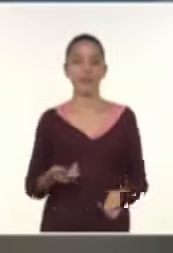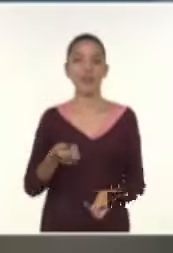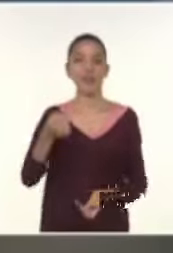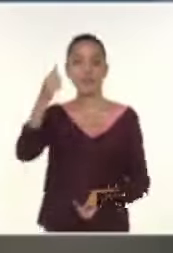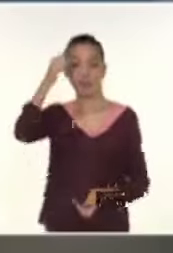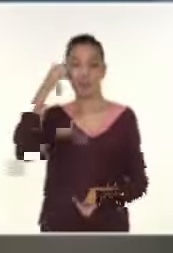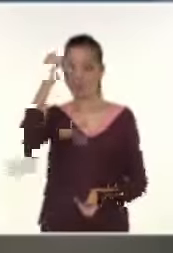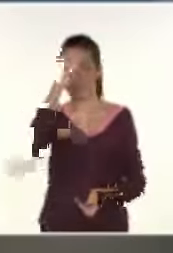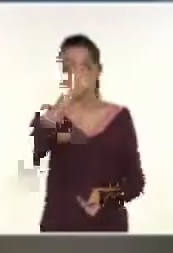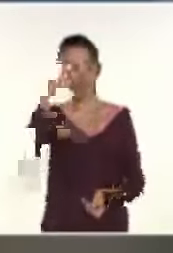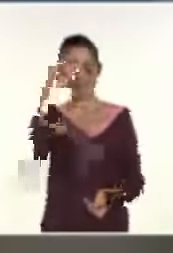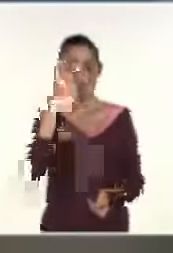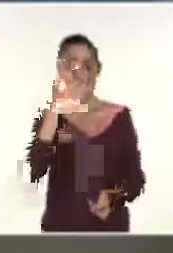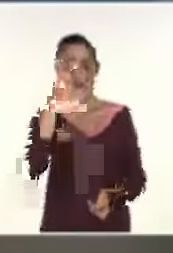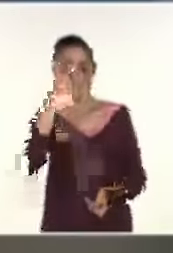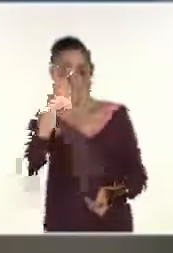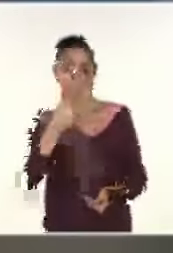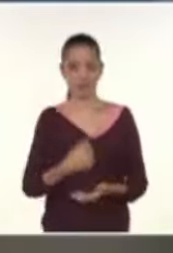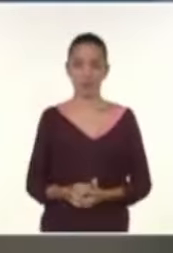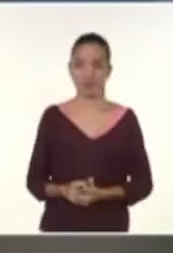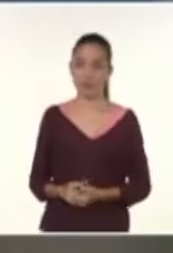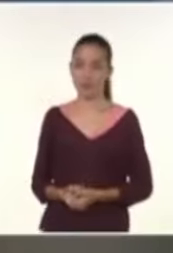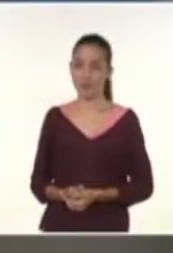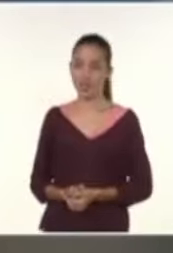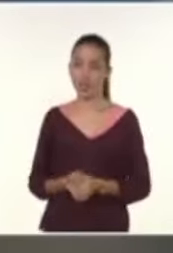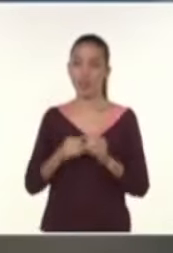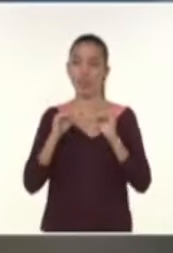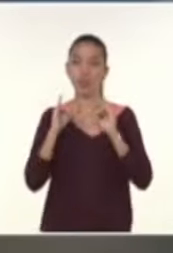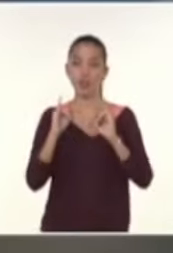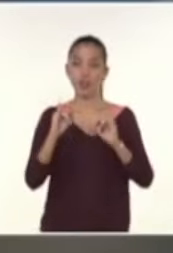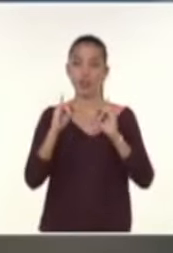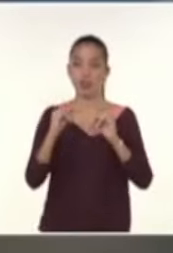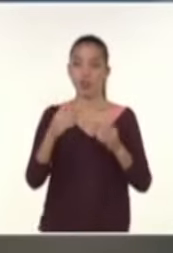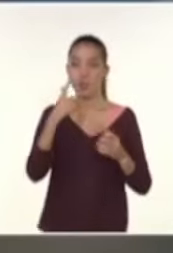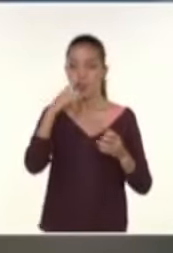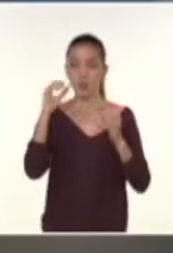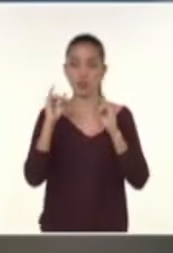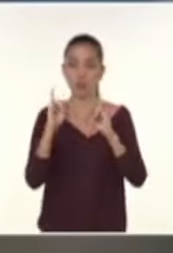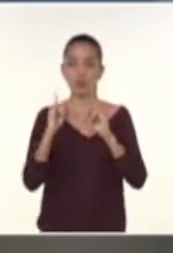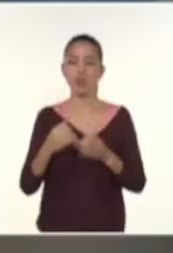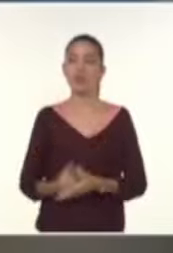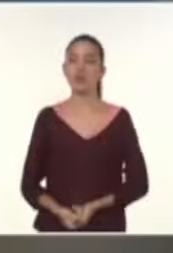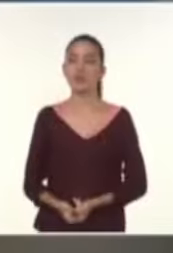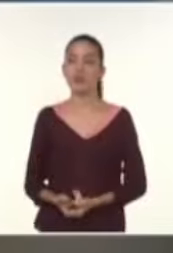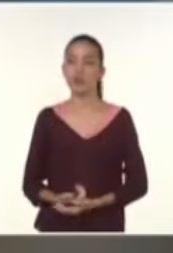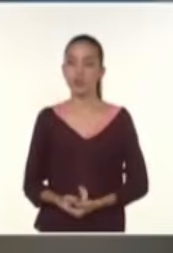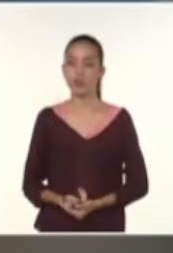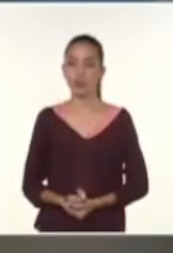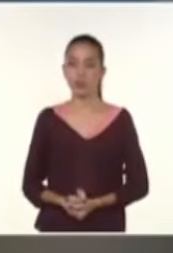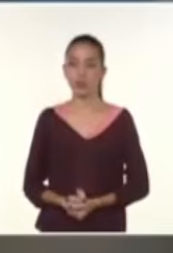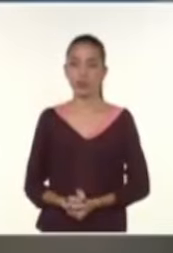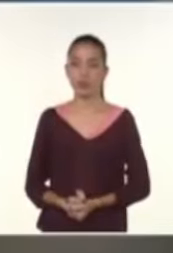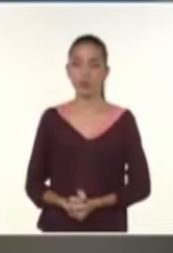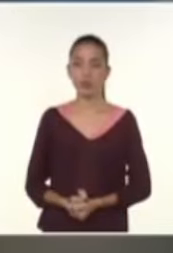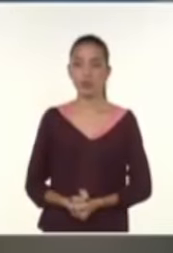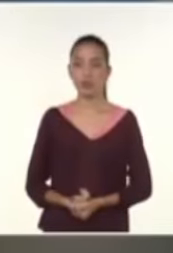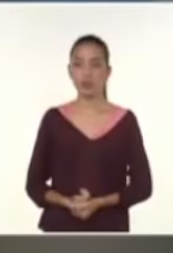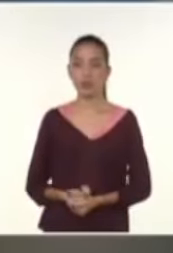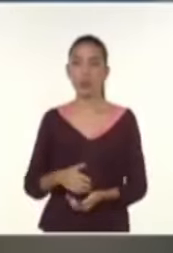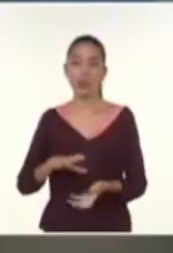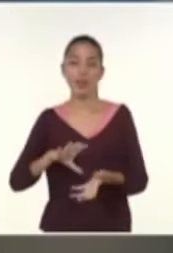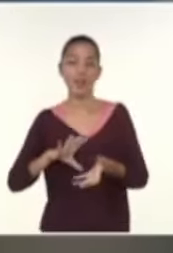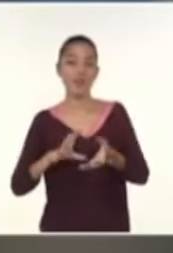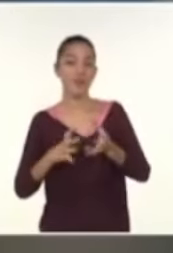Seguimos con otros informes a esta hora en nuestro noticiero. Los trabajadores de la empresa agropecuaria Obdulio Morales y las formas de producción a